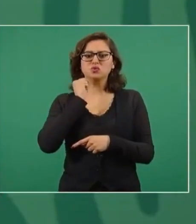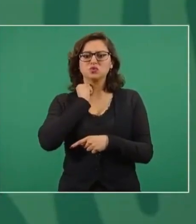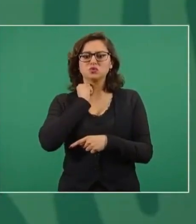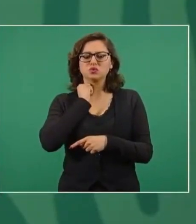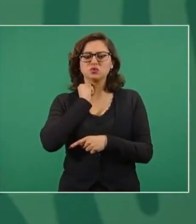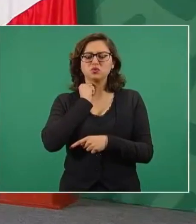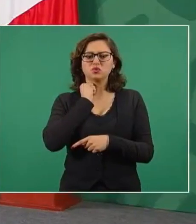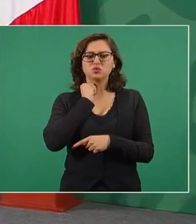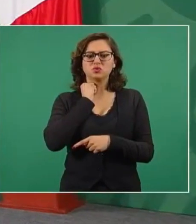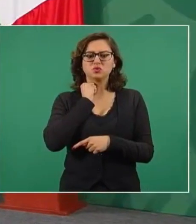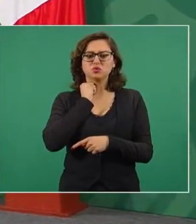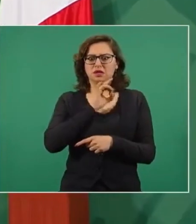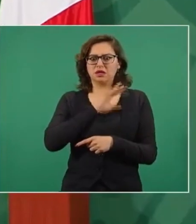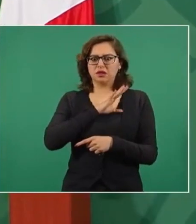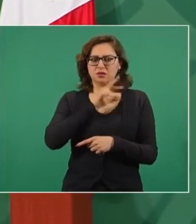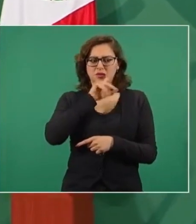progresistas